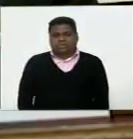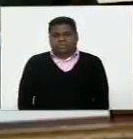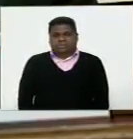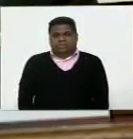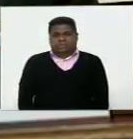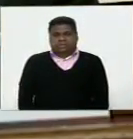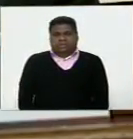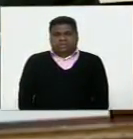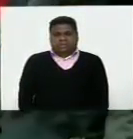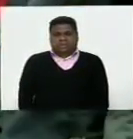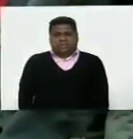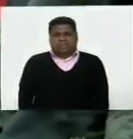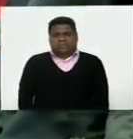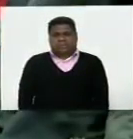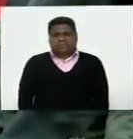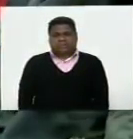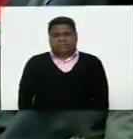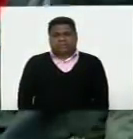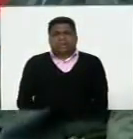consideración,